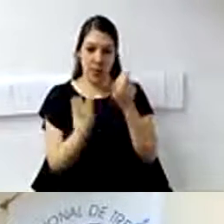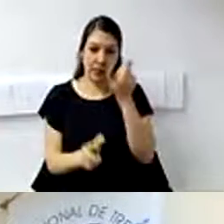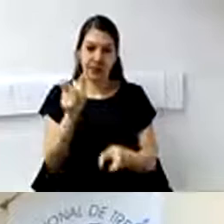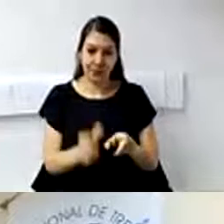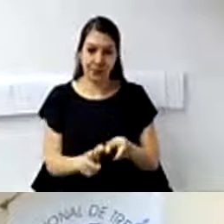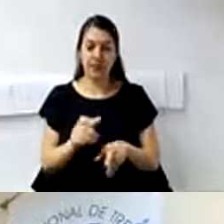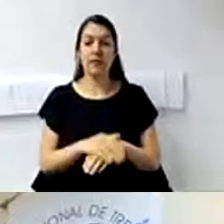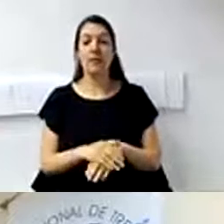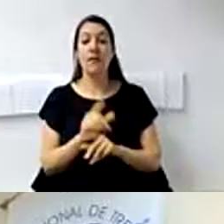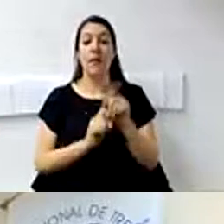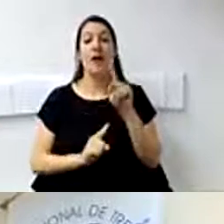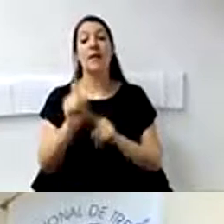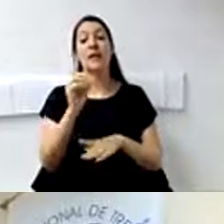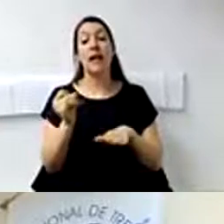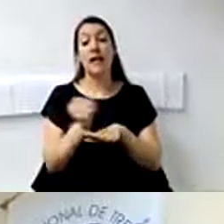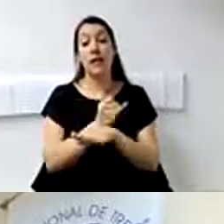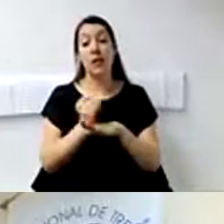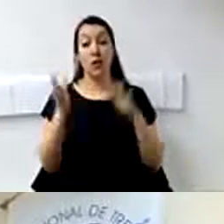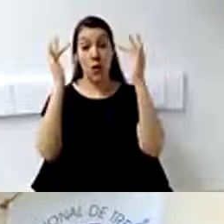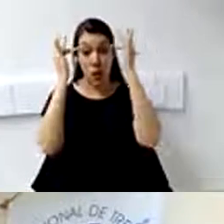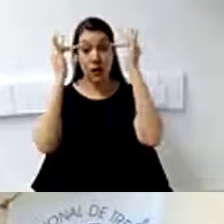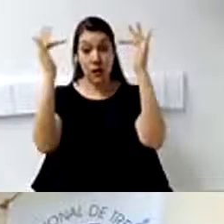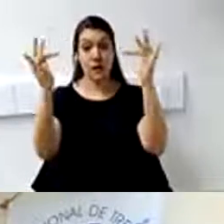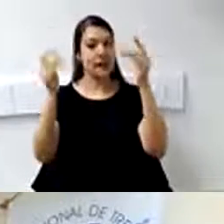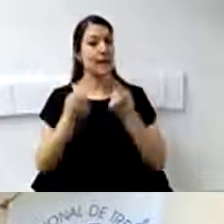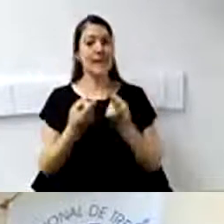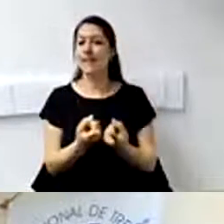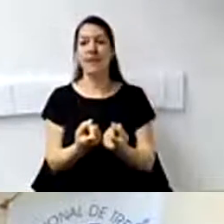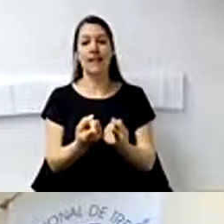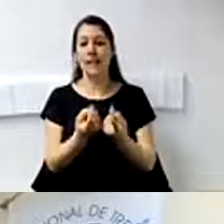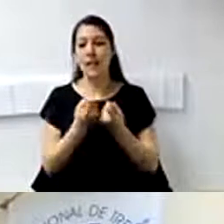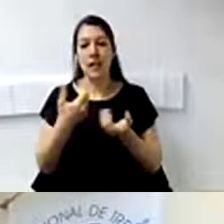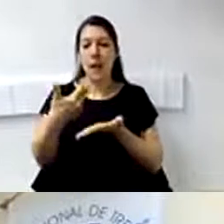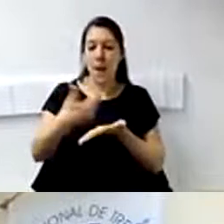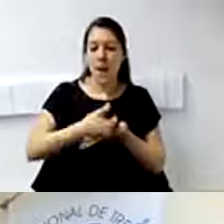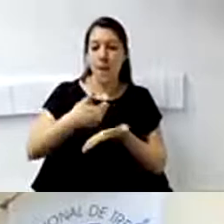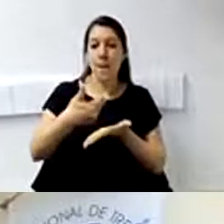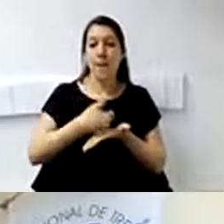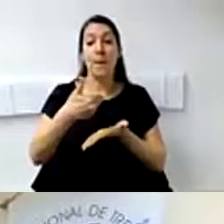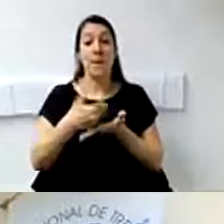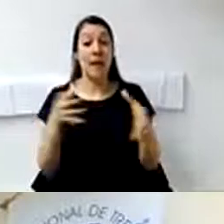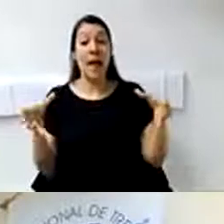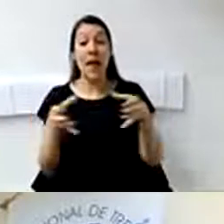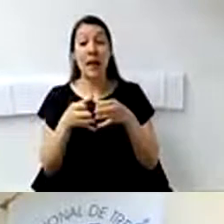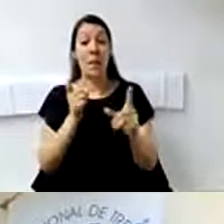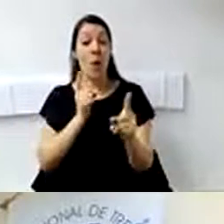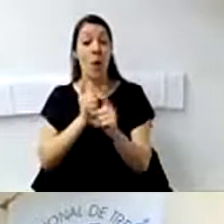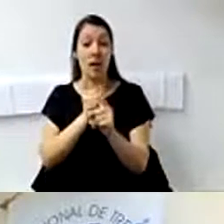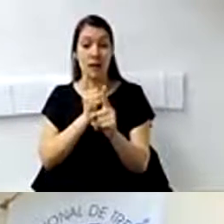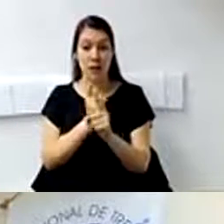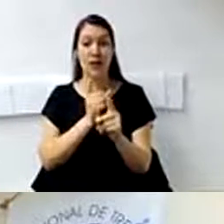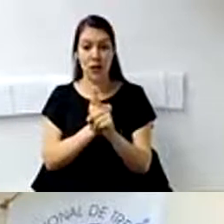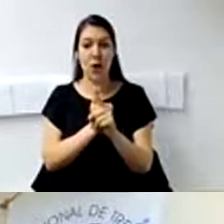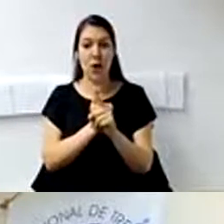instituciones educativas están requiriendo de los servicios de los equipos de atención primaria, de